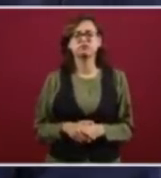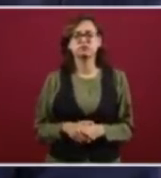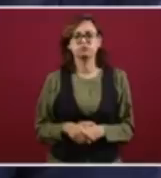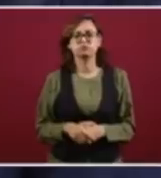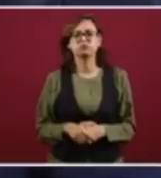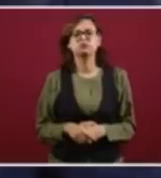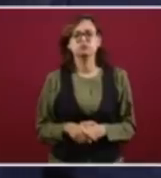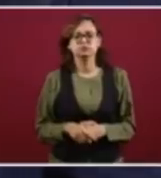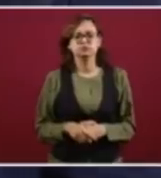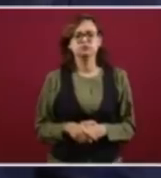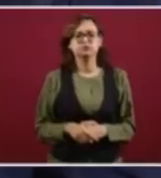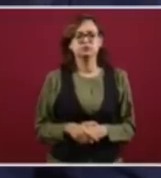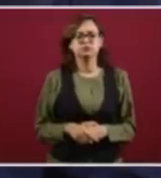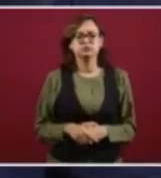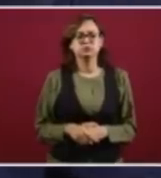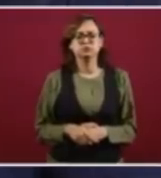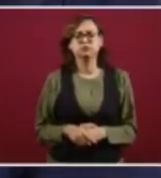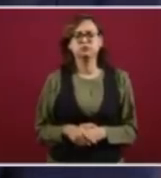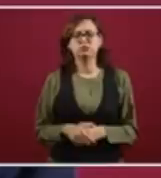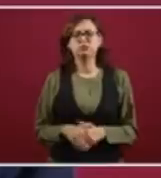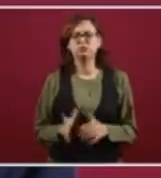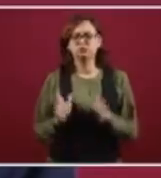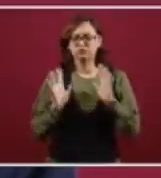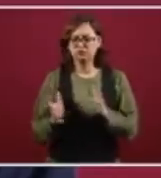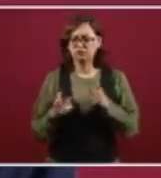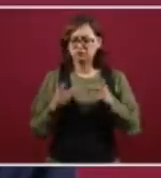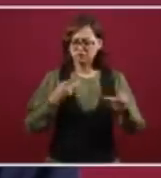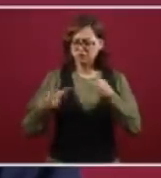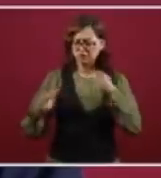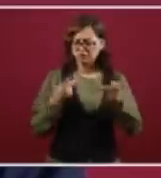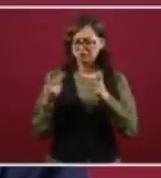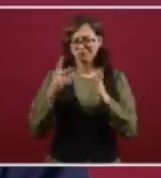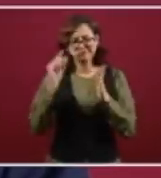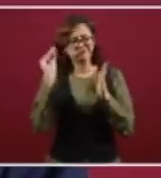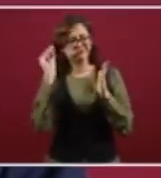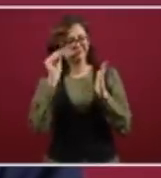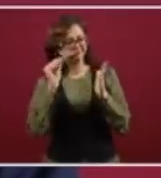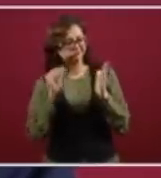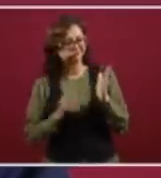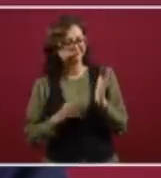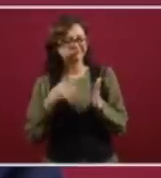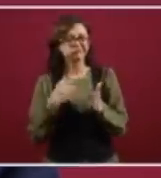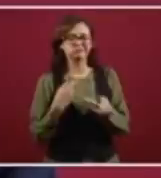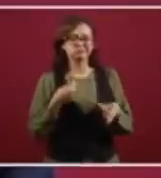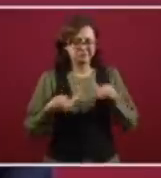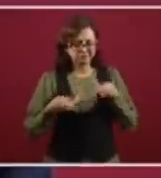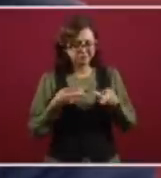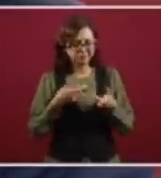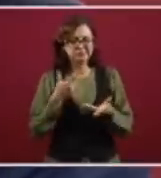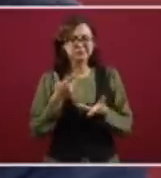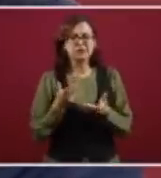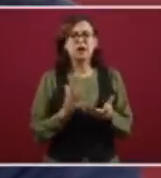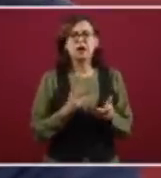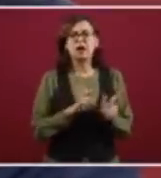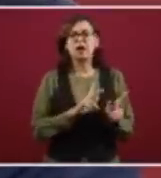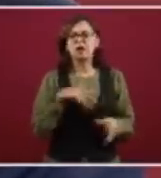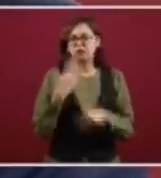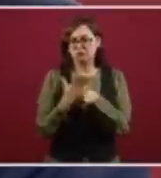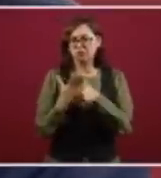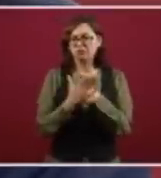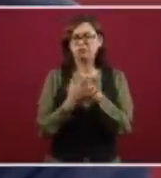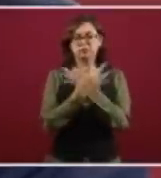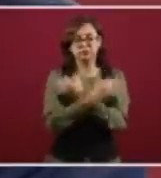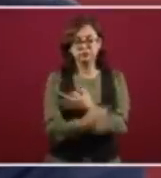se está elaborando un plan que se va a dar a conocer en su momento. No puedo